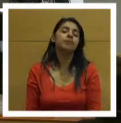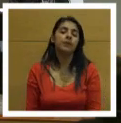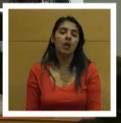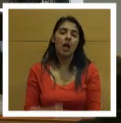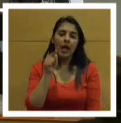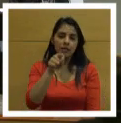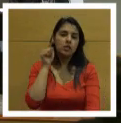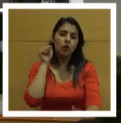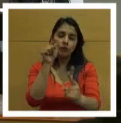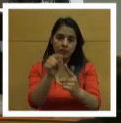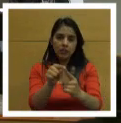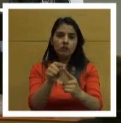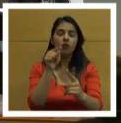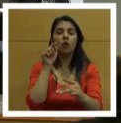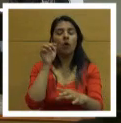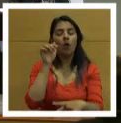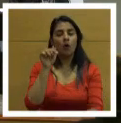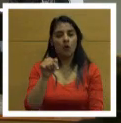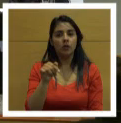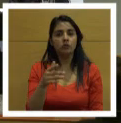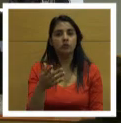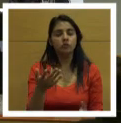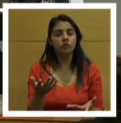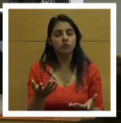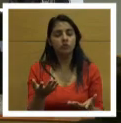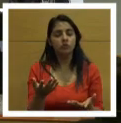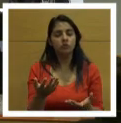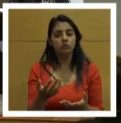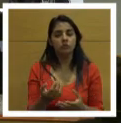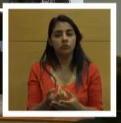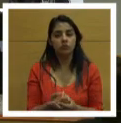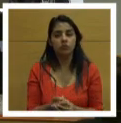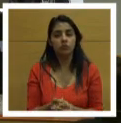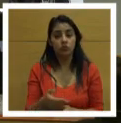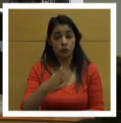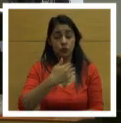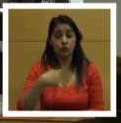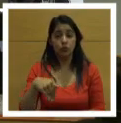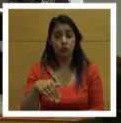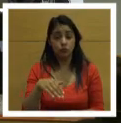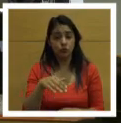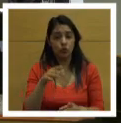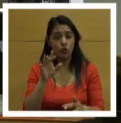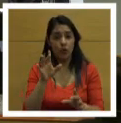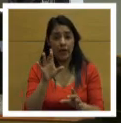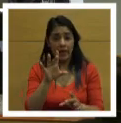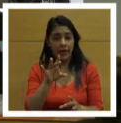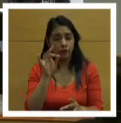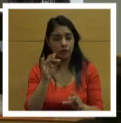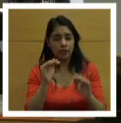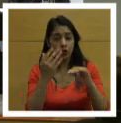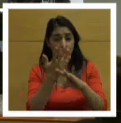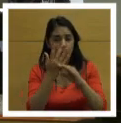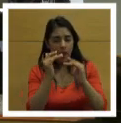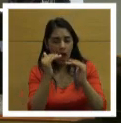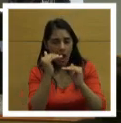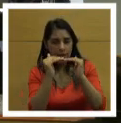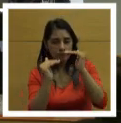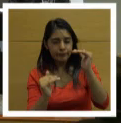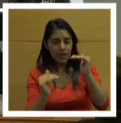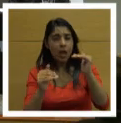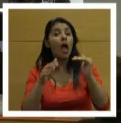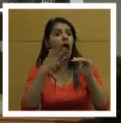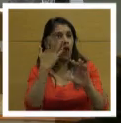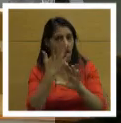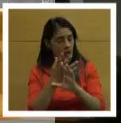Esa es la visión, ese, eso es lo que, y por lo tanto, lo que encontrando estas relaciones asimétricas, hay que